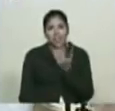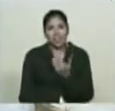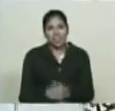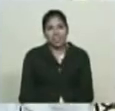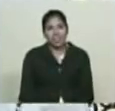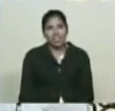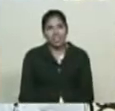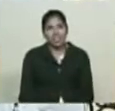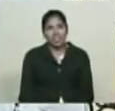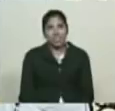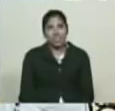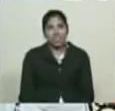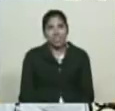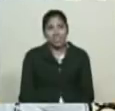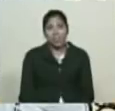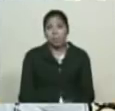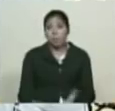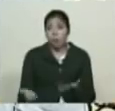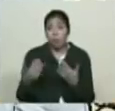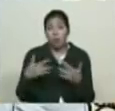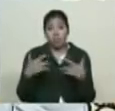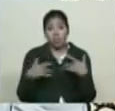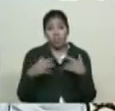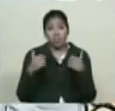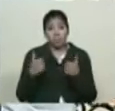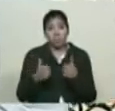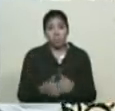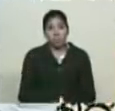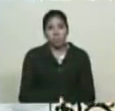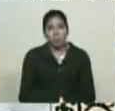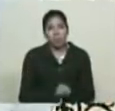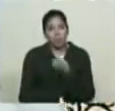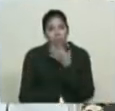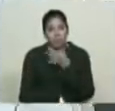gracias, pues. Vamos ahora para el acto con el partido Patria para Todos. Buenas tardes a Venezuela.